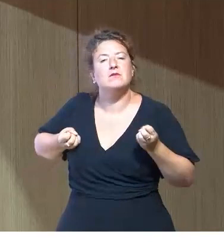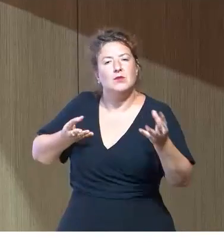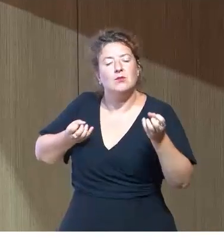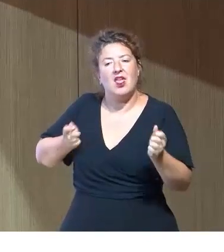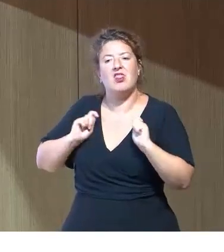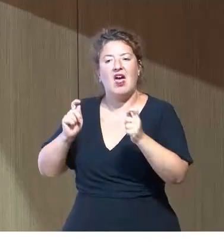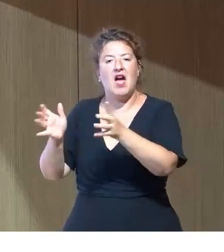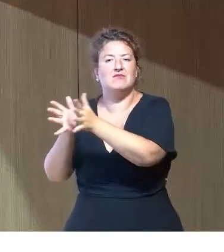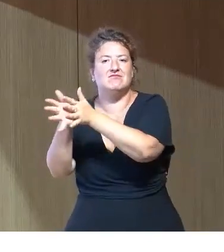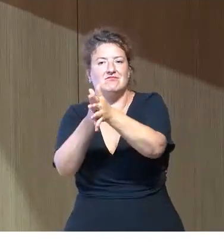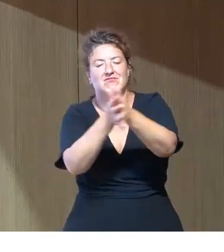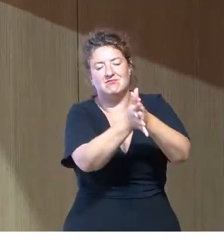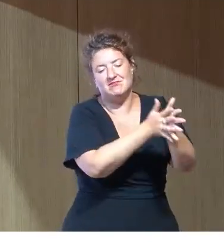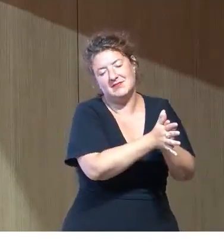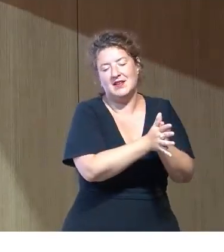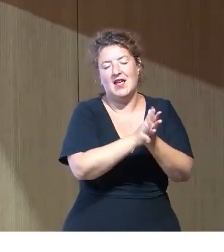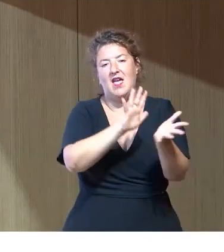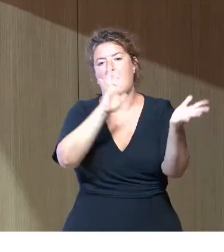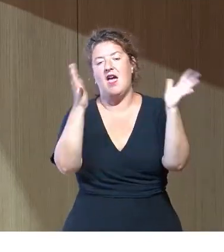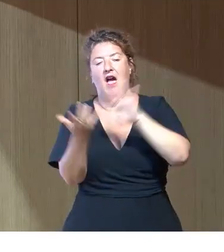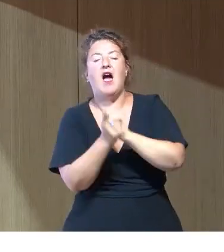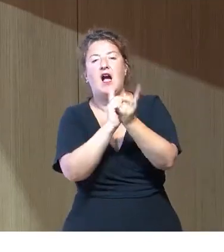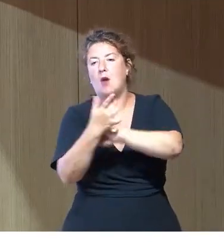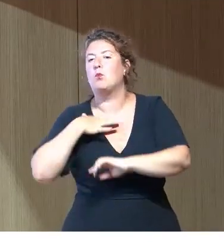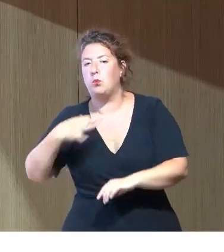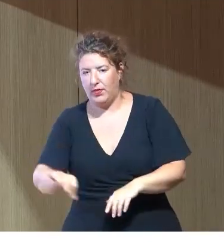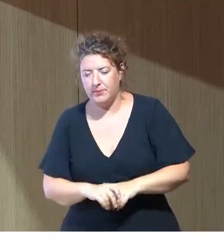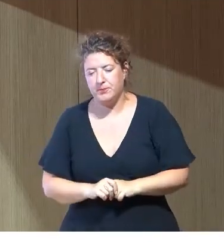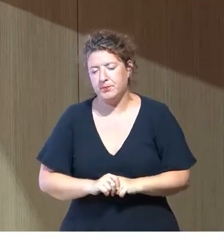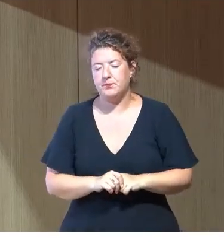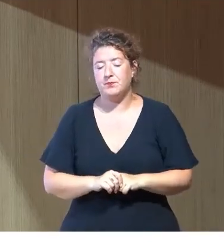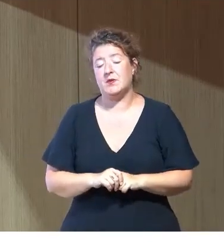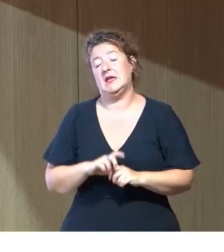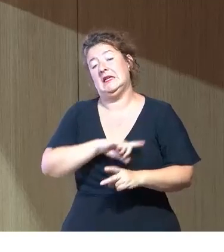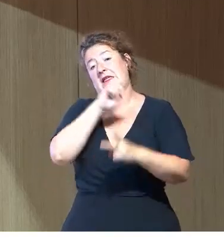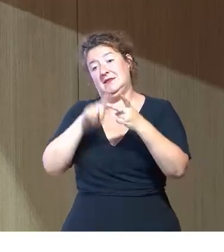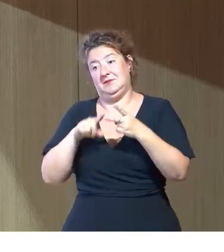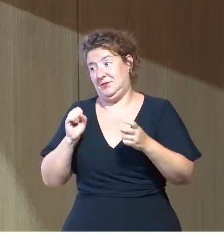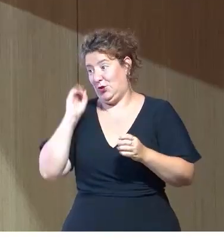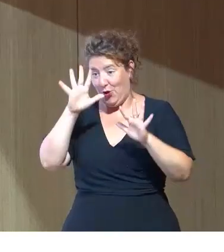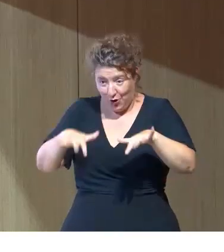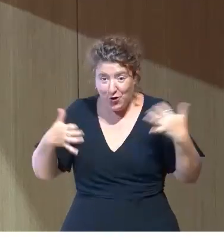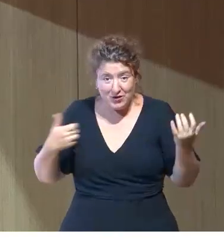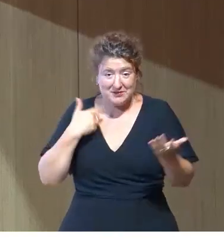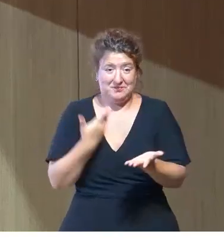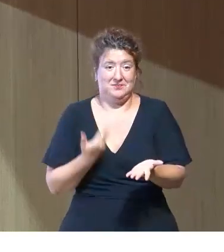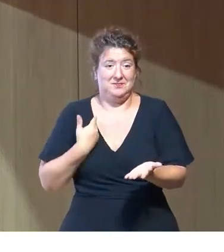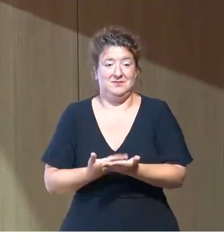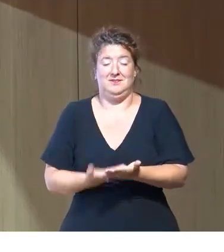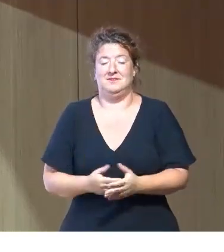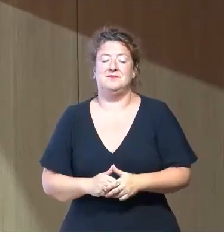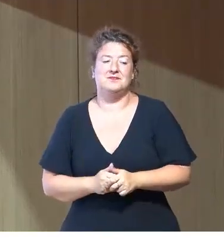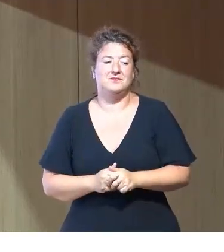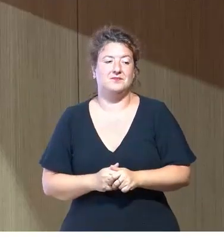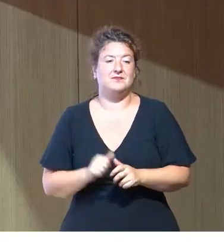motivación y cambio para los demás y luego yo creo que el otro hito Virginia es este congreso o sea realmente este